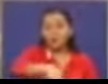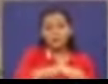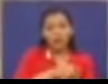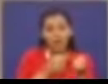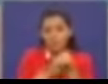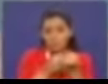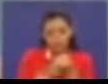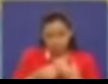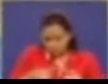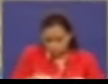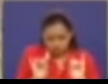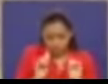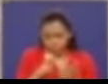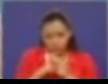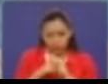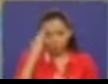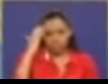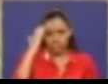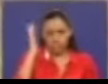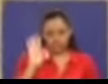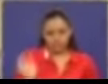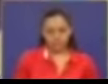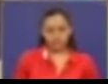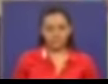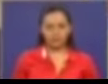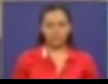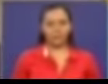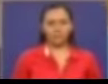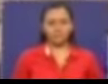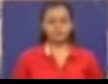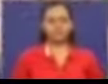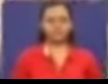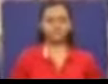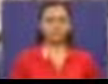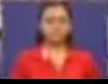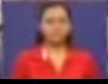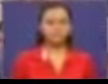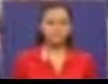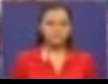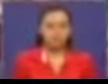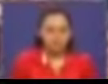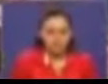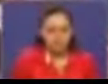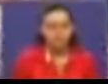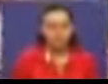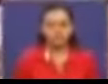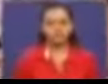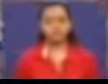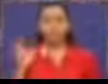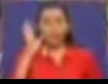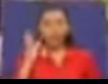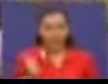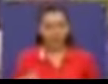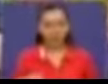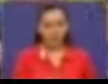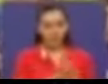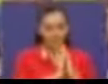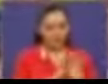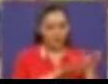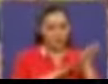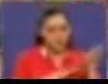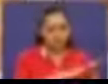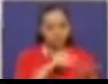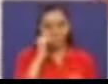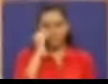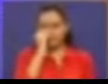apoyando a nuestros gobiernos locales. Ya tenemos presidente. Cuenca también nos pidió avales, Guayaquil, Quito. No sé tú, Anita, si